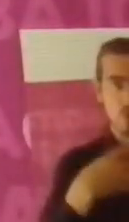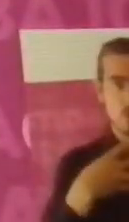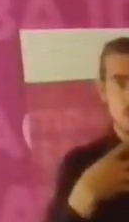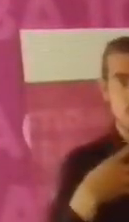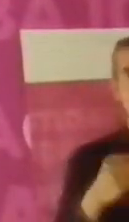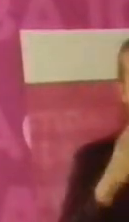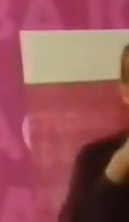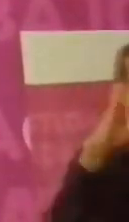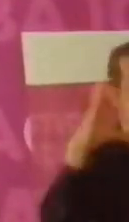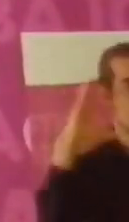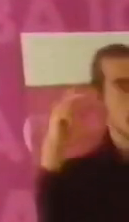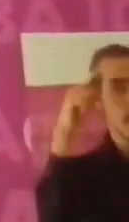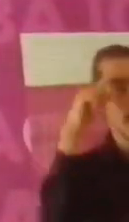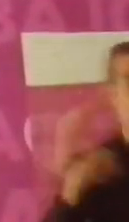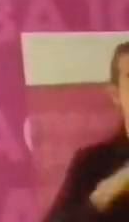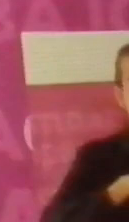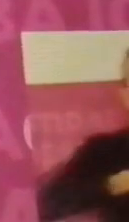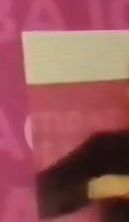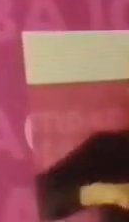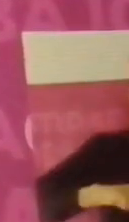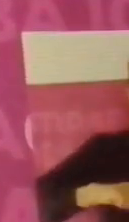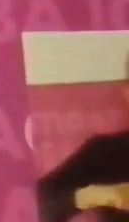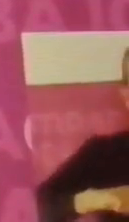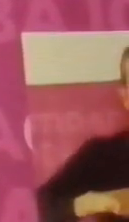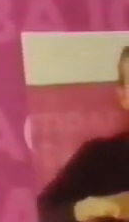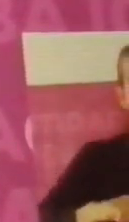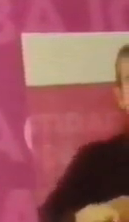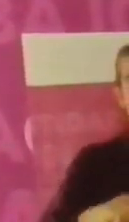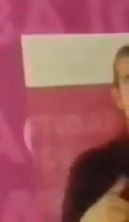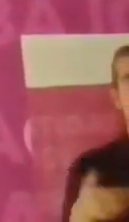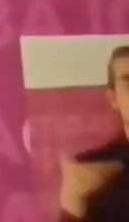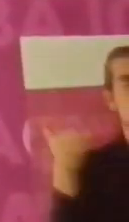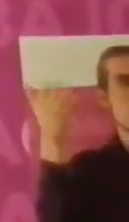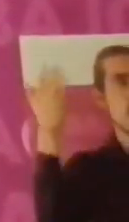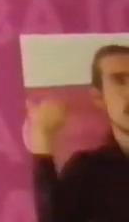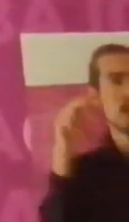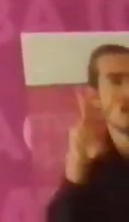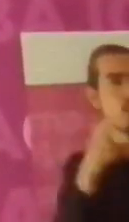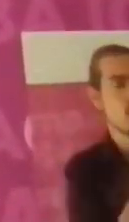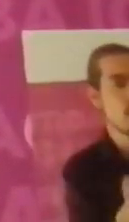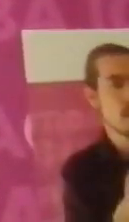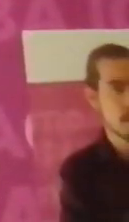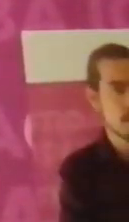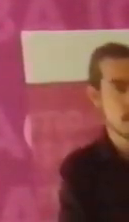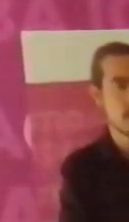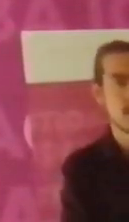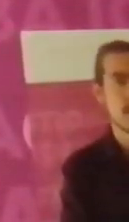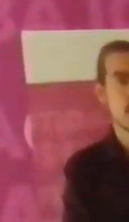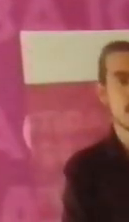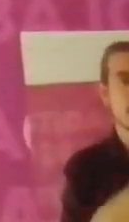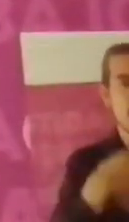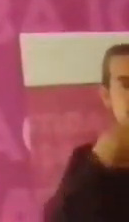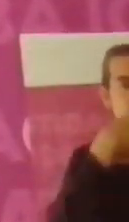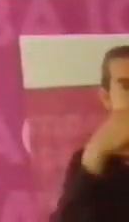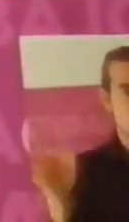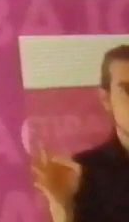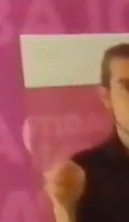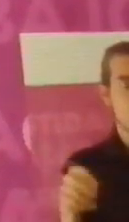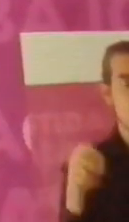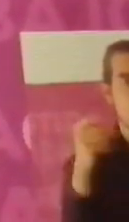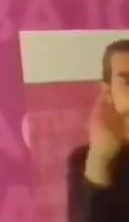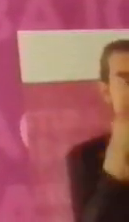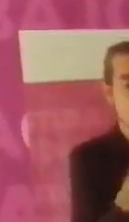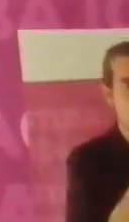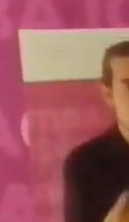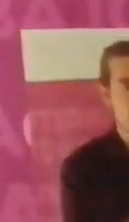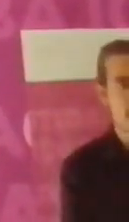ciudad. Hace 14 días, en este mismo espacio, anunciamos el arranque del programa Adopta un Parque para la mejora